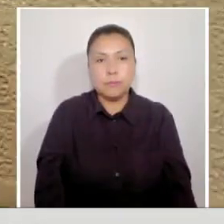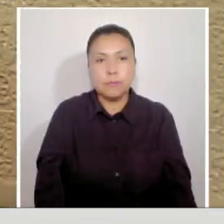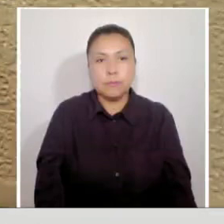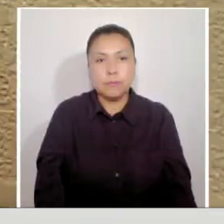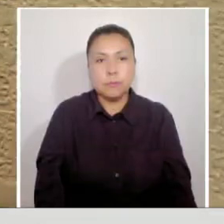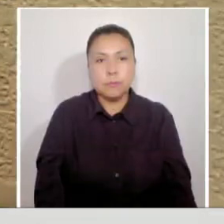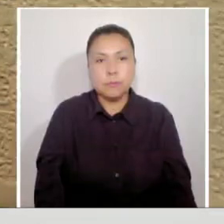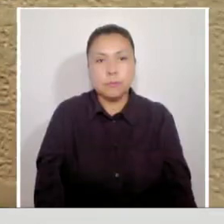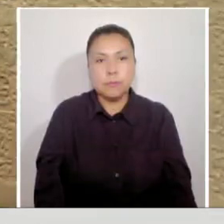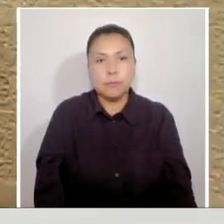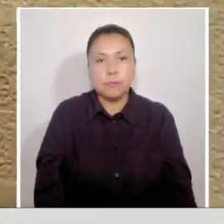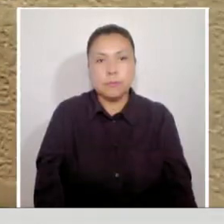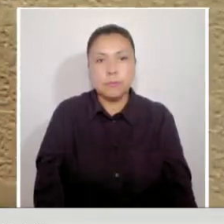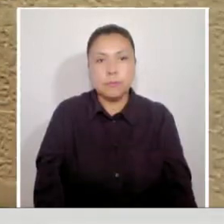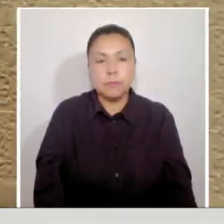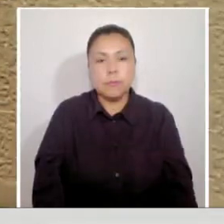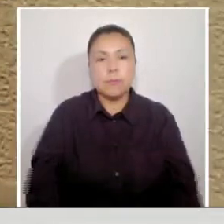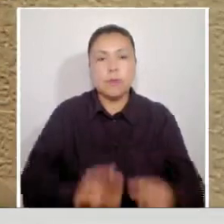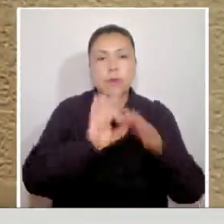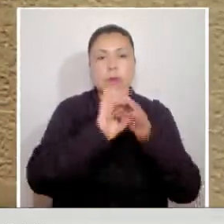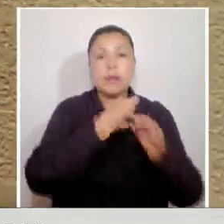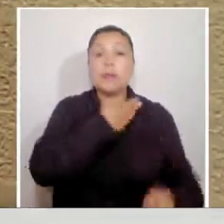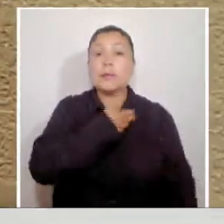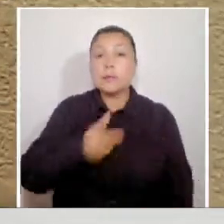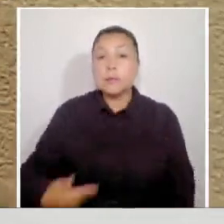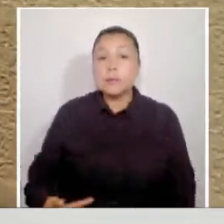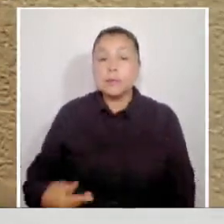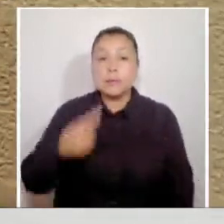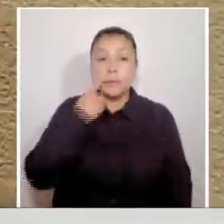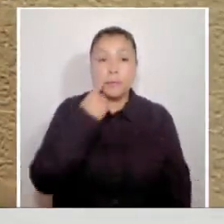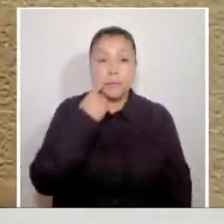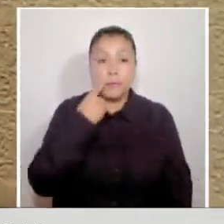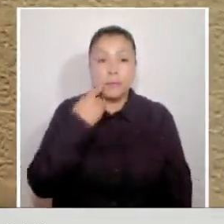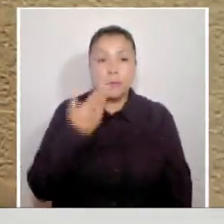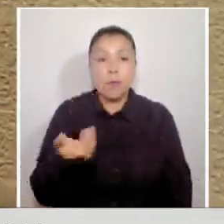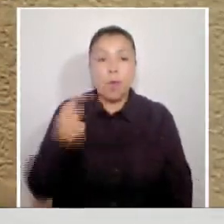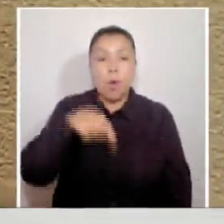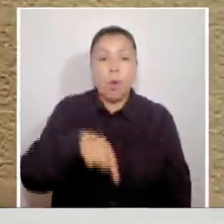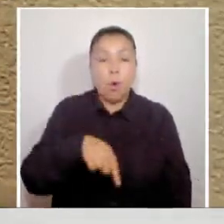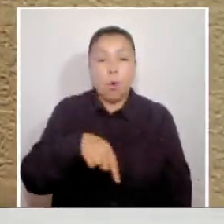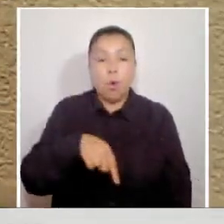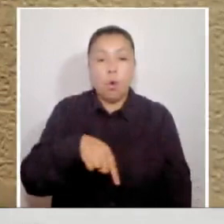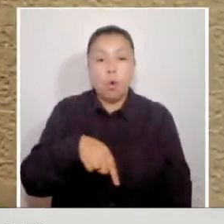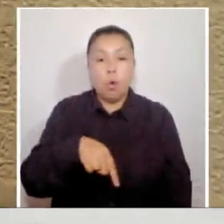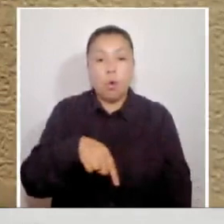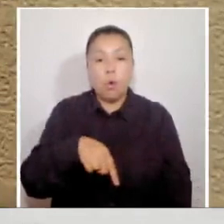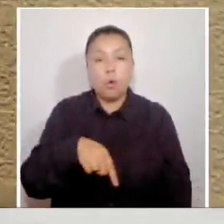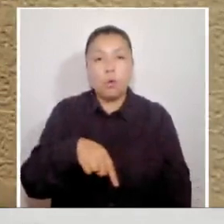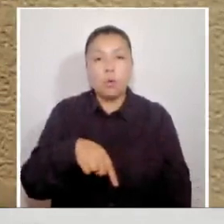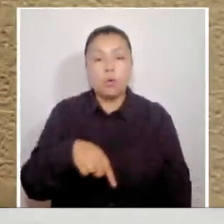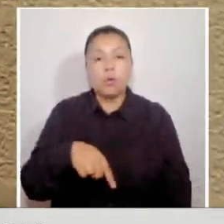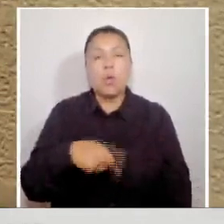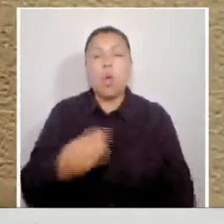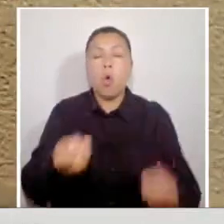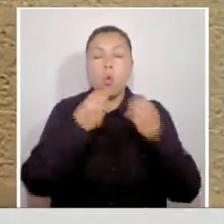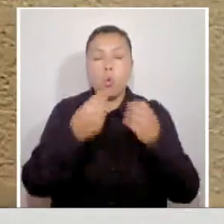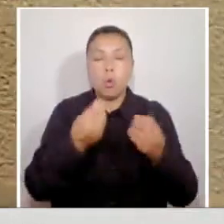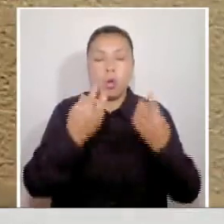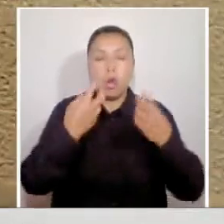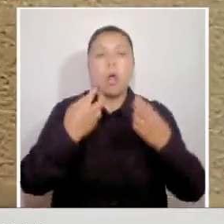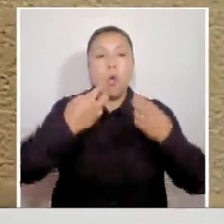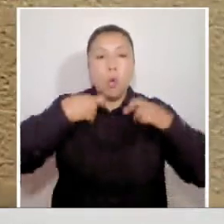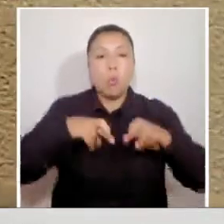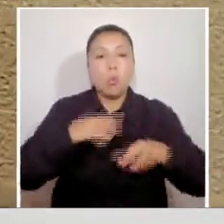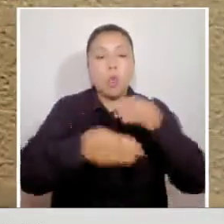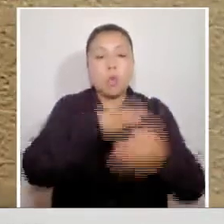Pérez gracias presidente eh hoy nos encontramos ante una importante oportunidad de avanzar en la